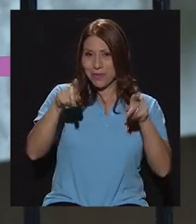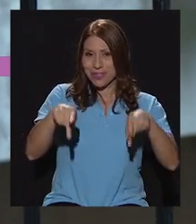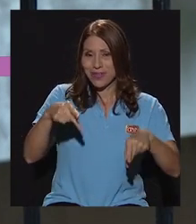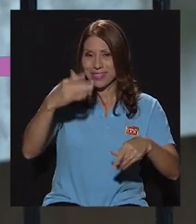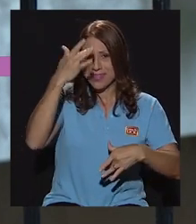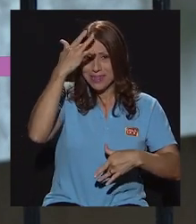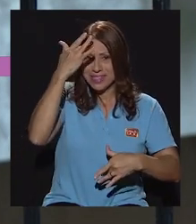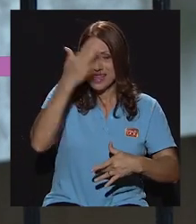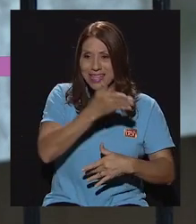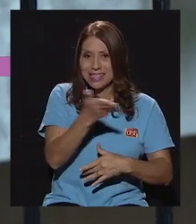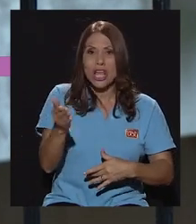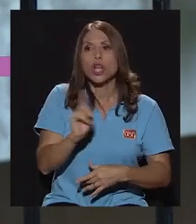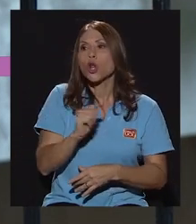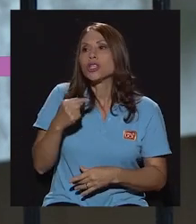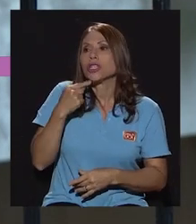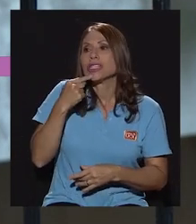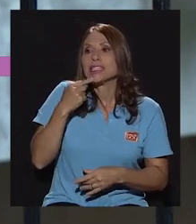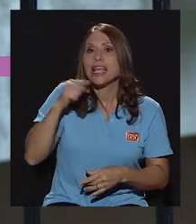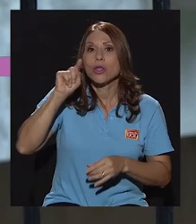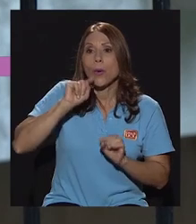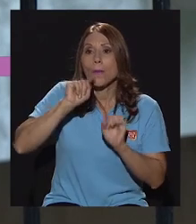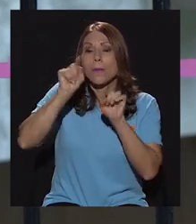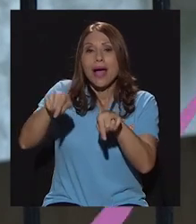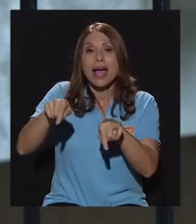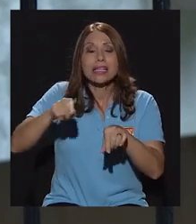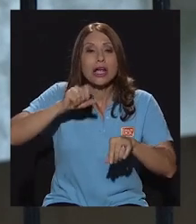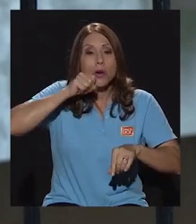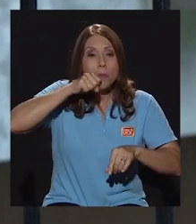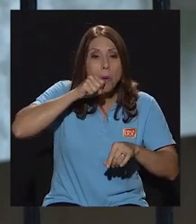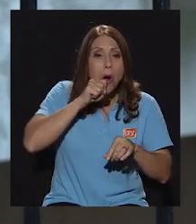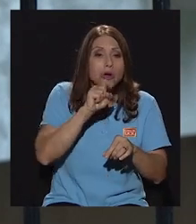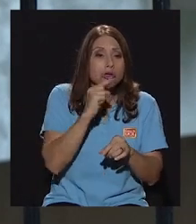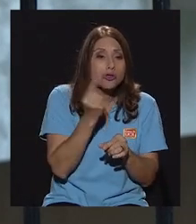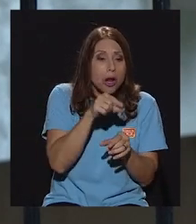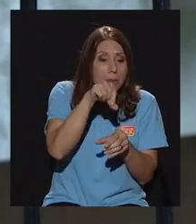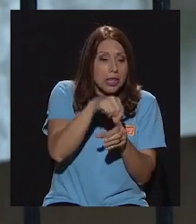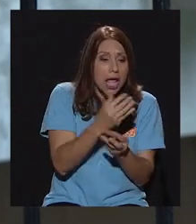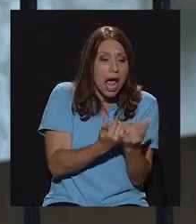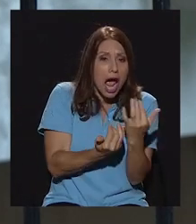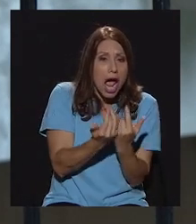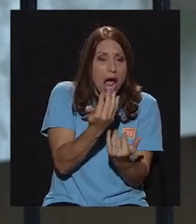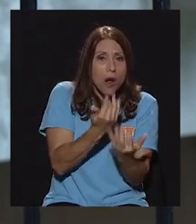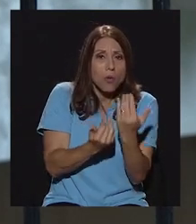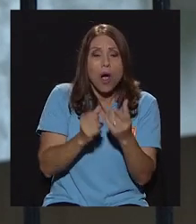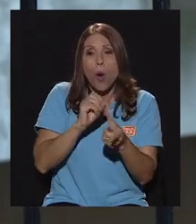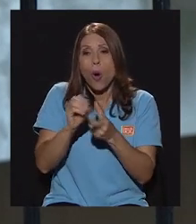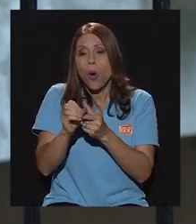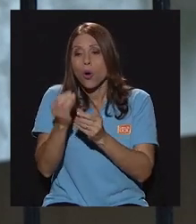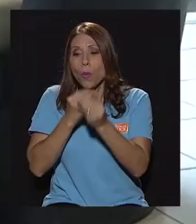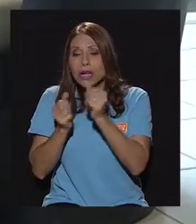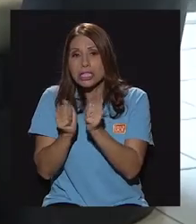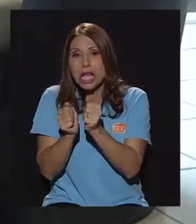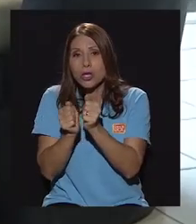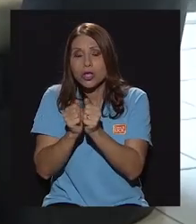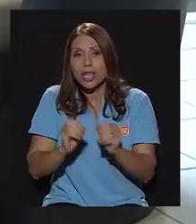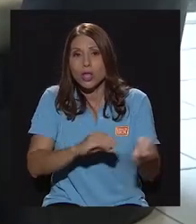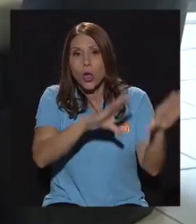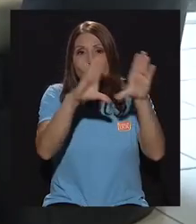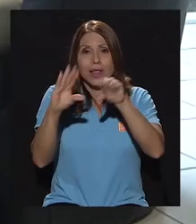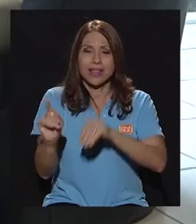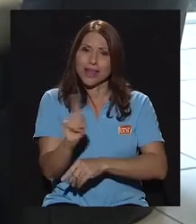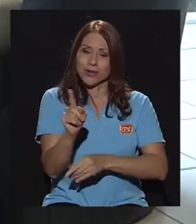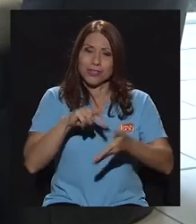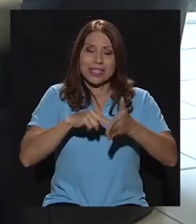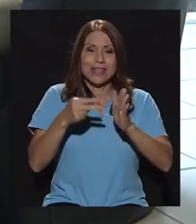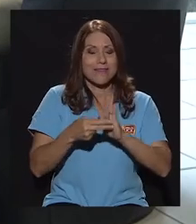pacientes, no les estamos mandando a comer pollo sancochado y chayote todo el día, ¿verdad? estamos hablando de una adecuación de la alimentación